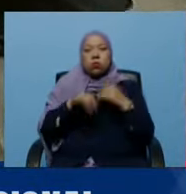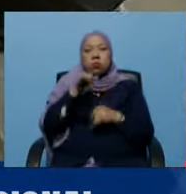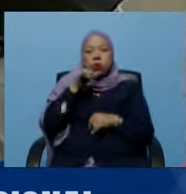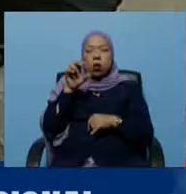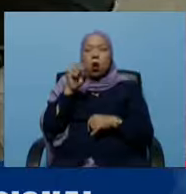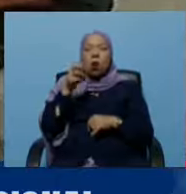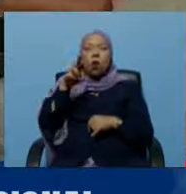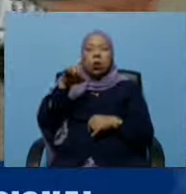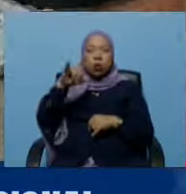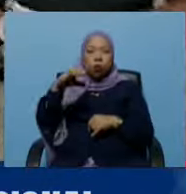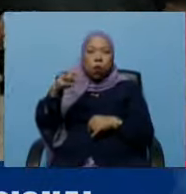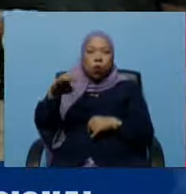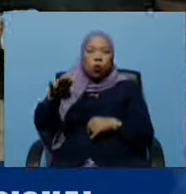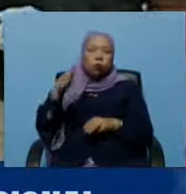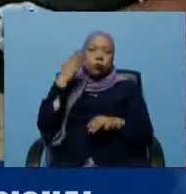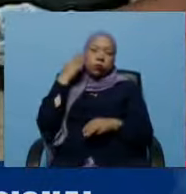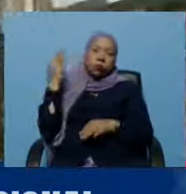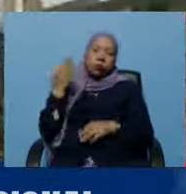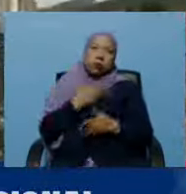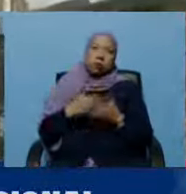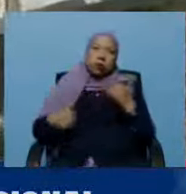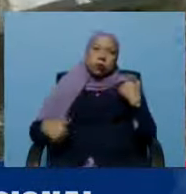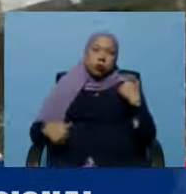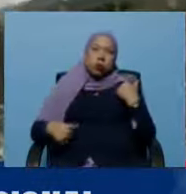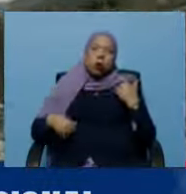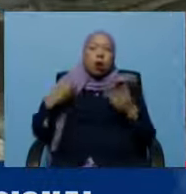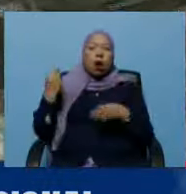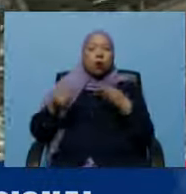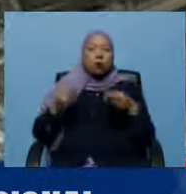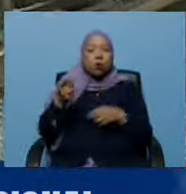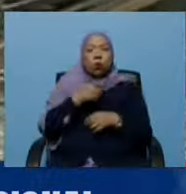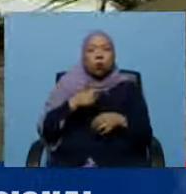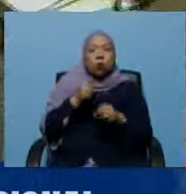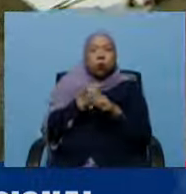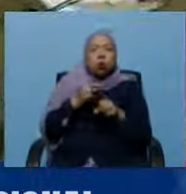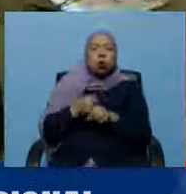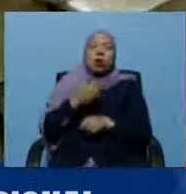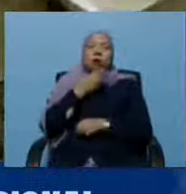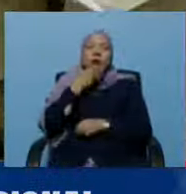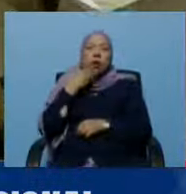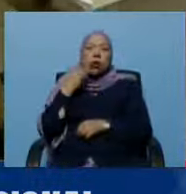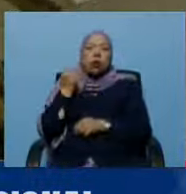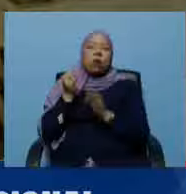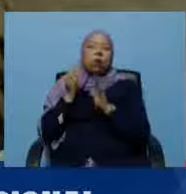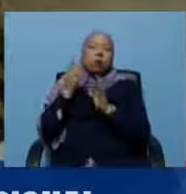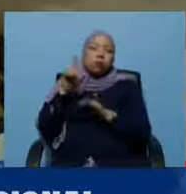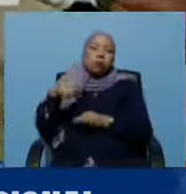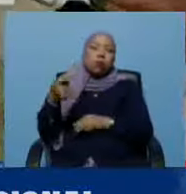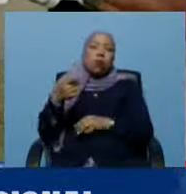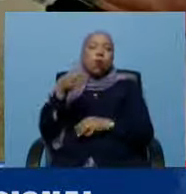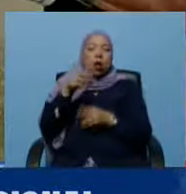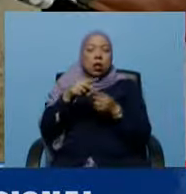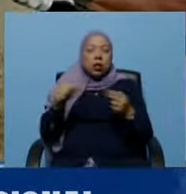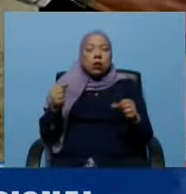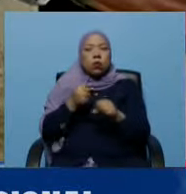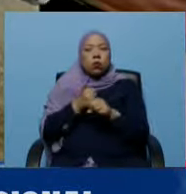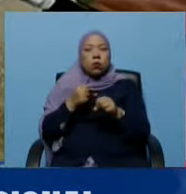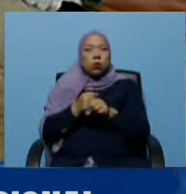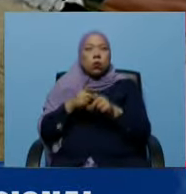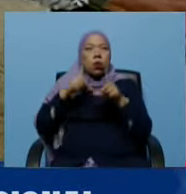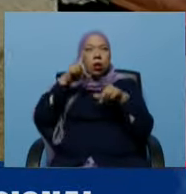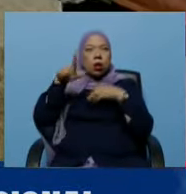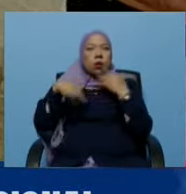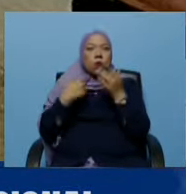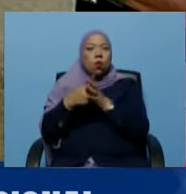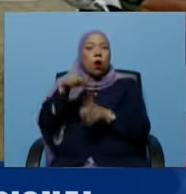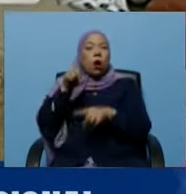Orinoco. Señor presidente, estamos buscando la mejora de los suelos, y aquí descubrimos ese